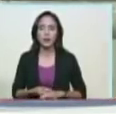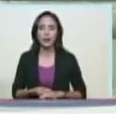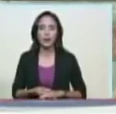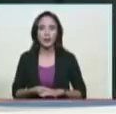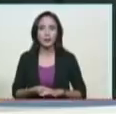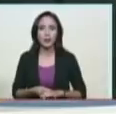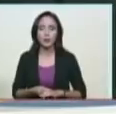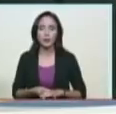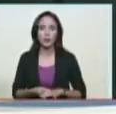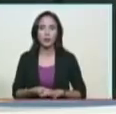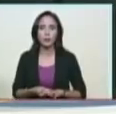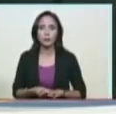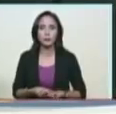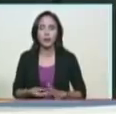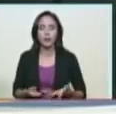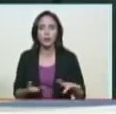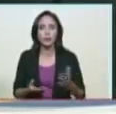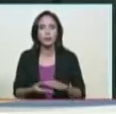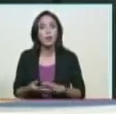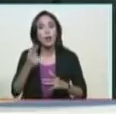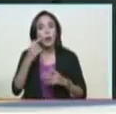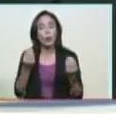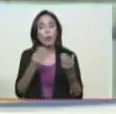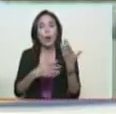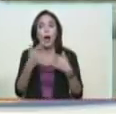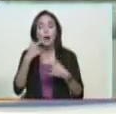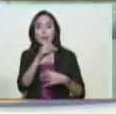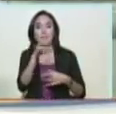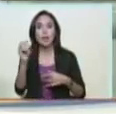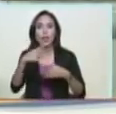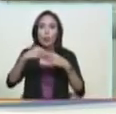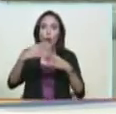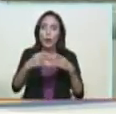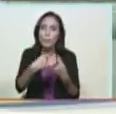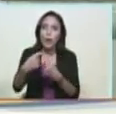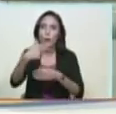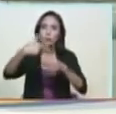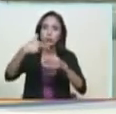el precio del petróleo le gustará 120 dólares el barril